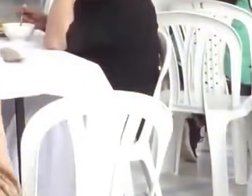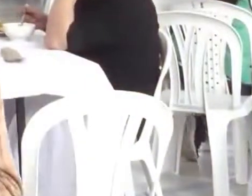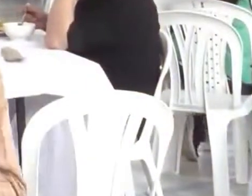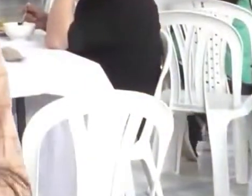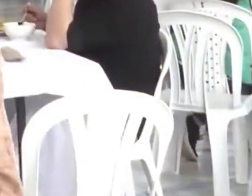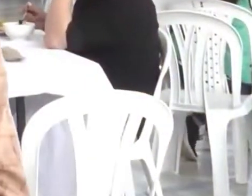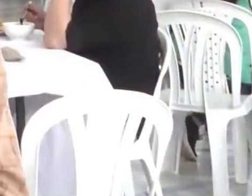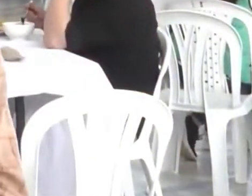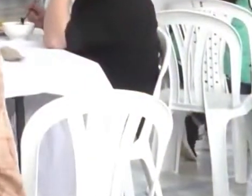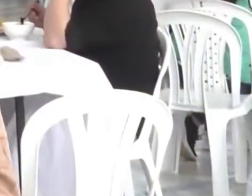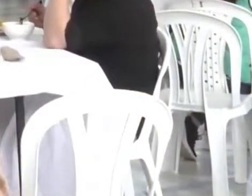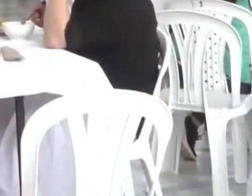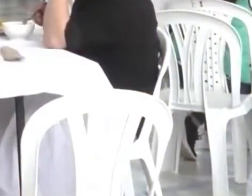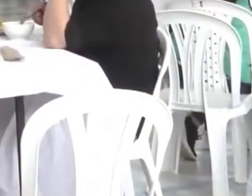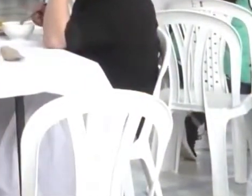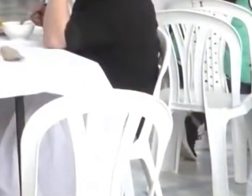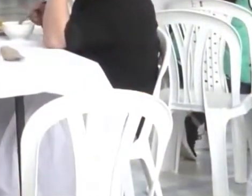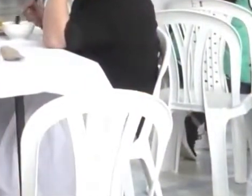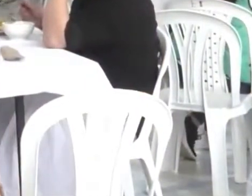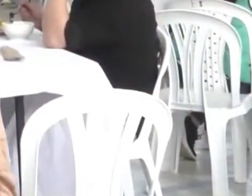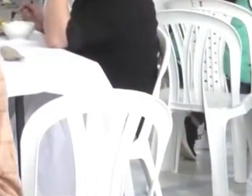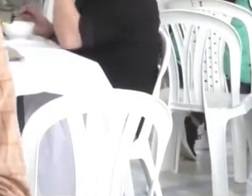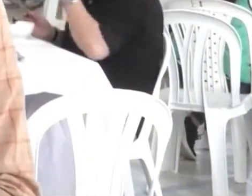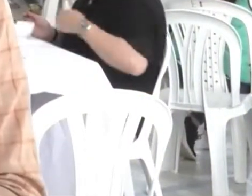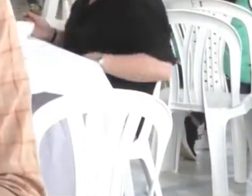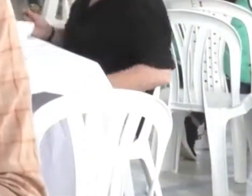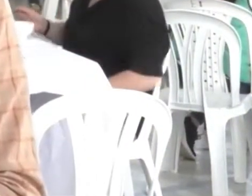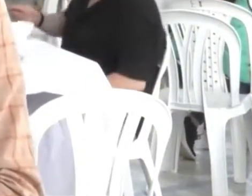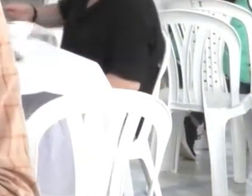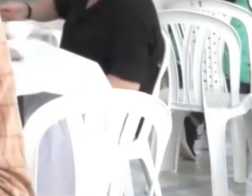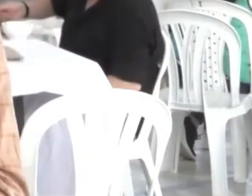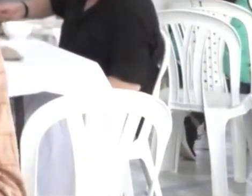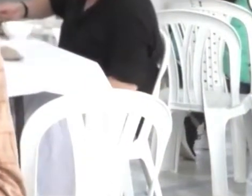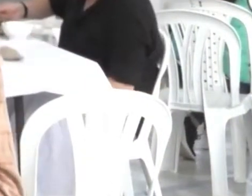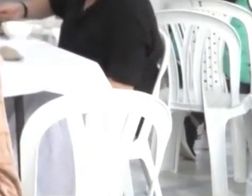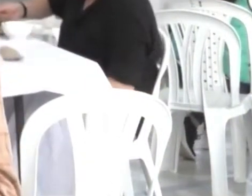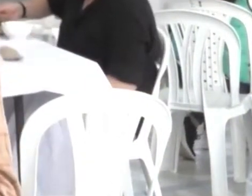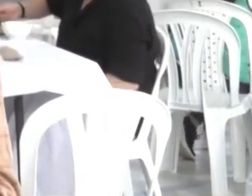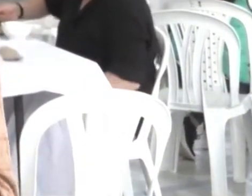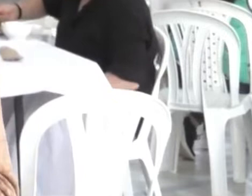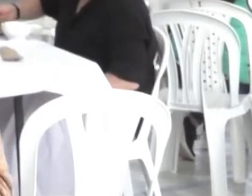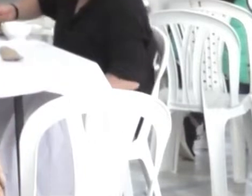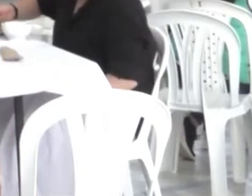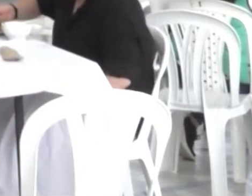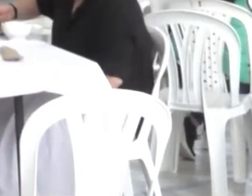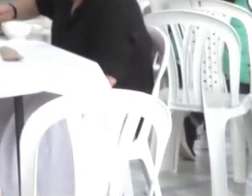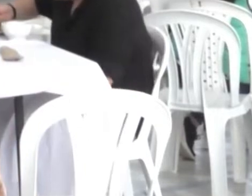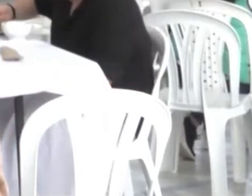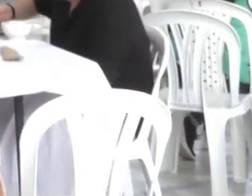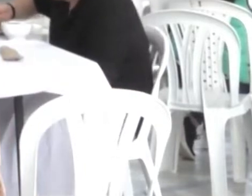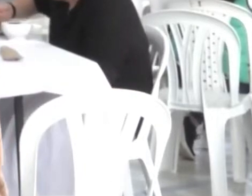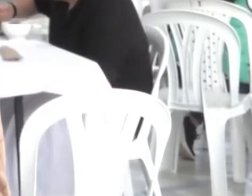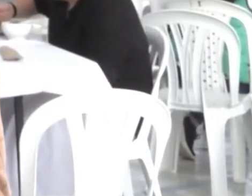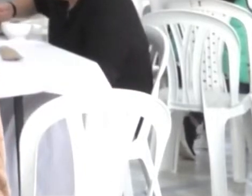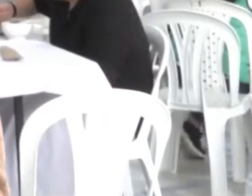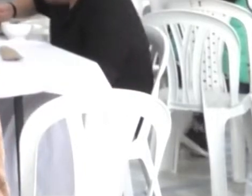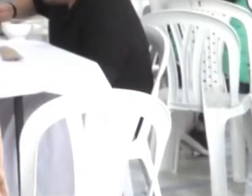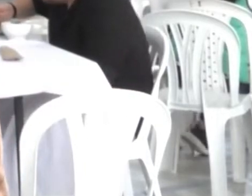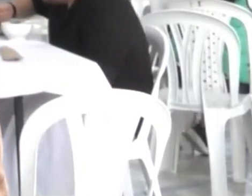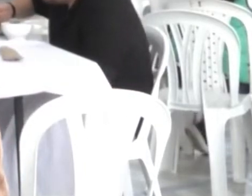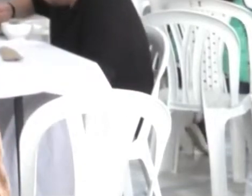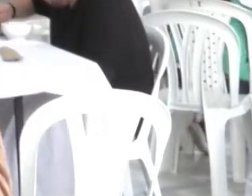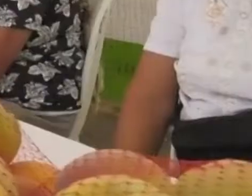Estamos cerrando la cumbre de alcaldes, la tercera en este gobierno, en el hermoso municipio de Tipacoque, tierra de